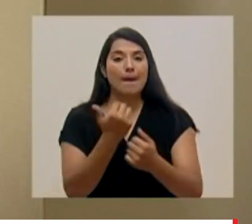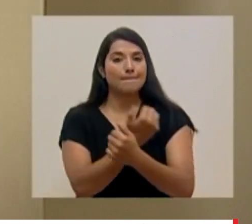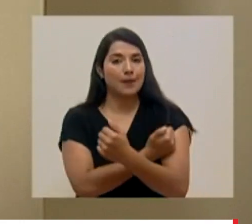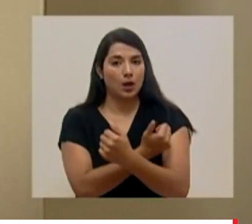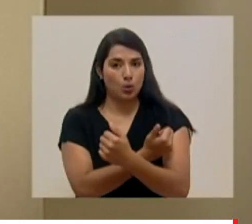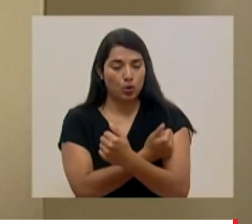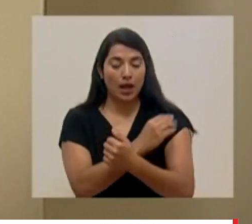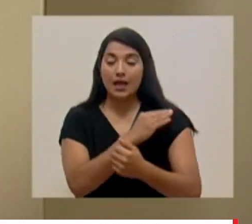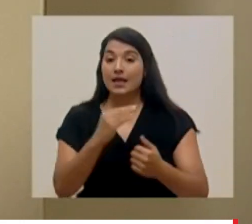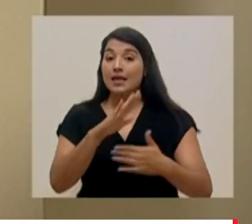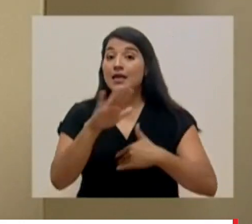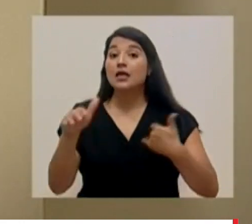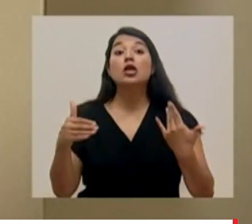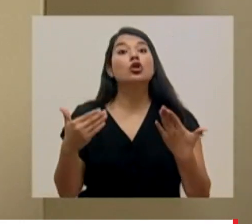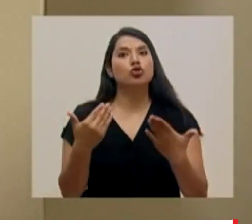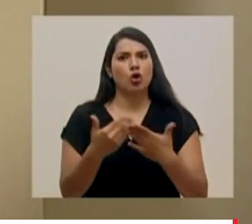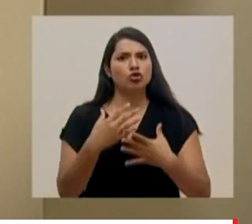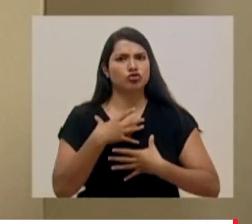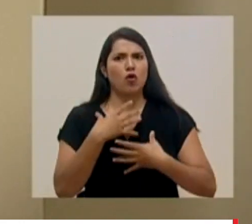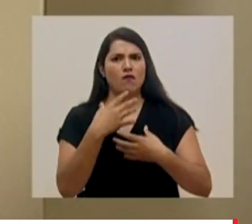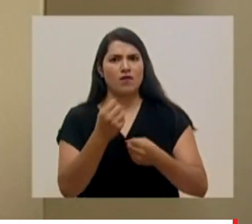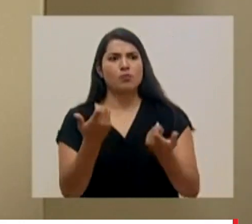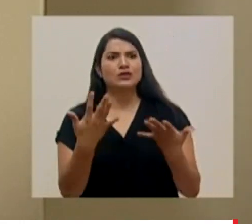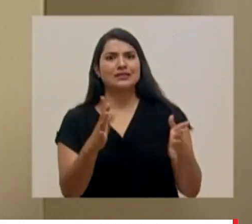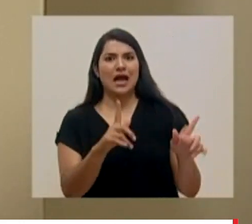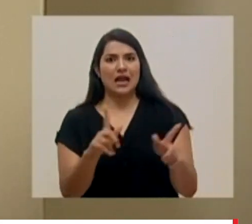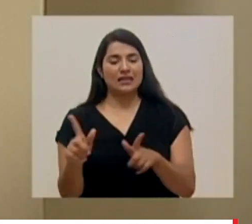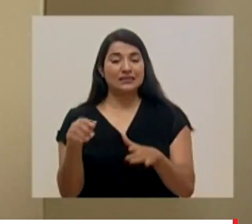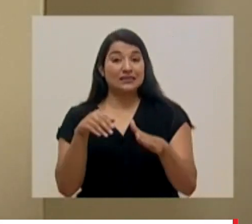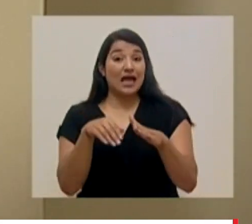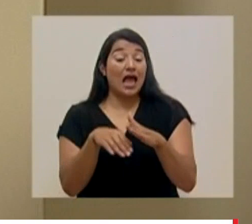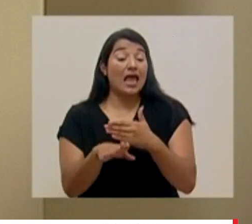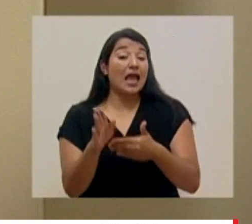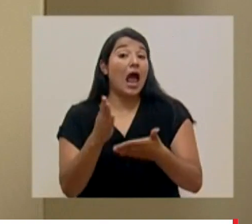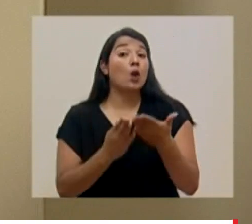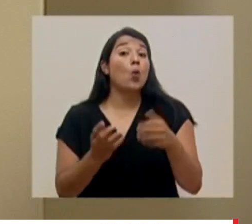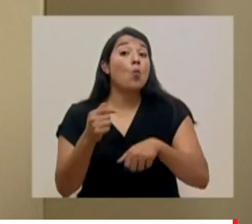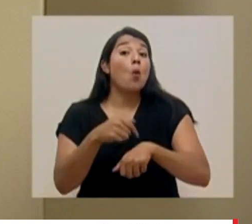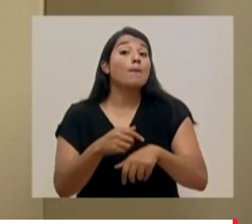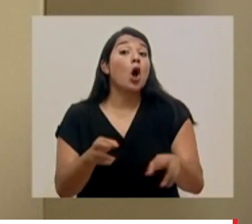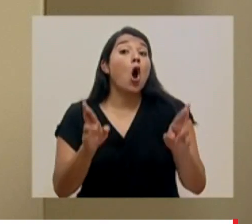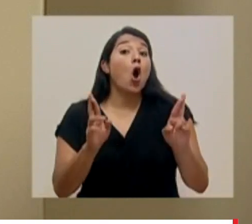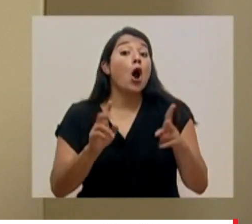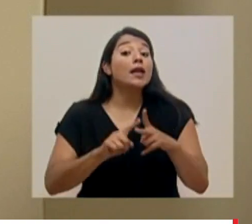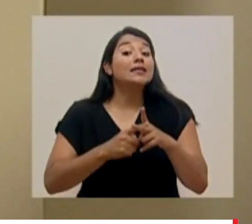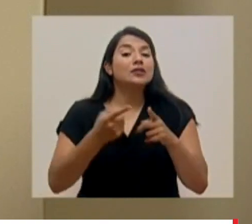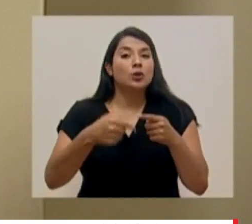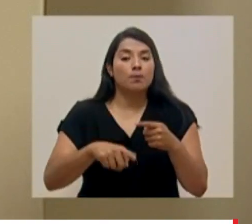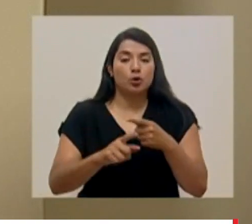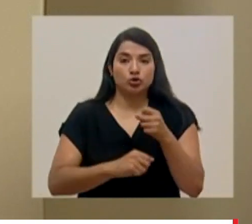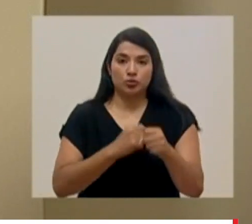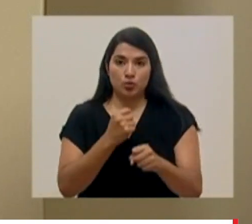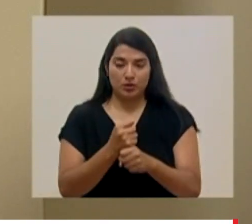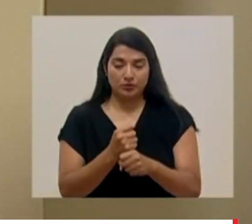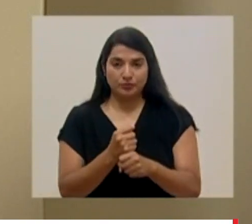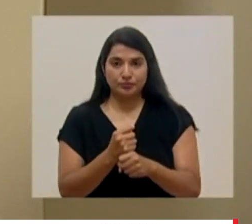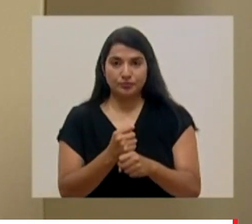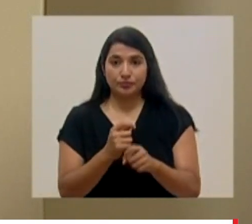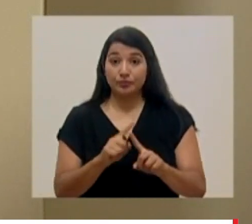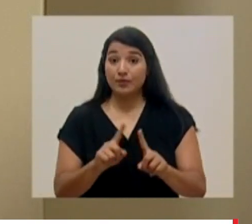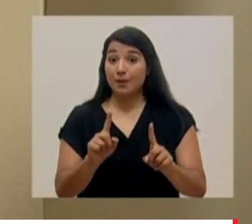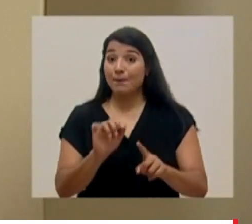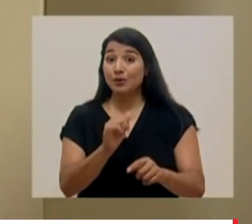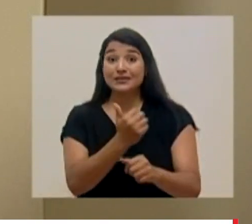apostándole a que esa vacuna estará disponible en algún momento, ojalá a principios del año entrante. Pero